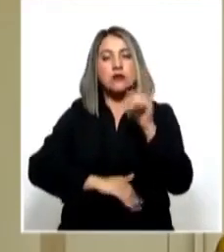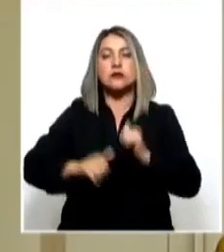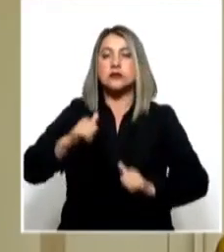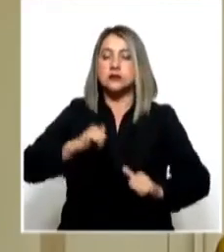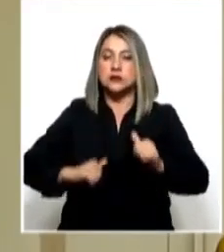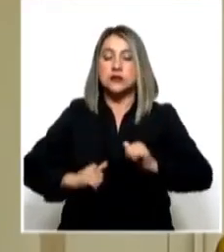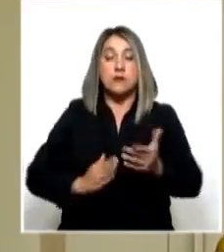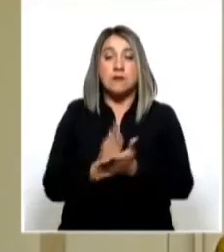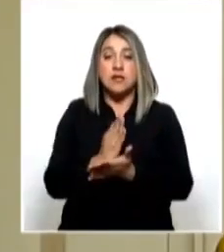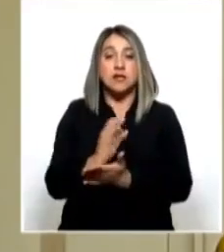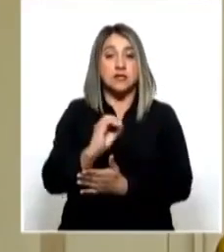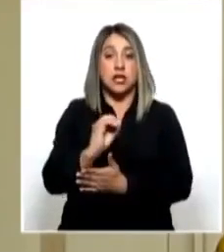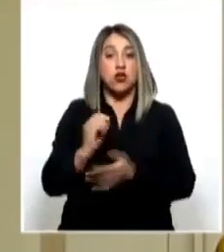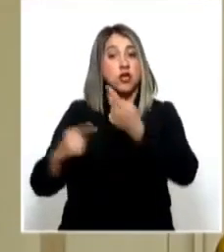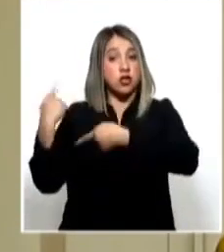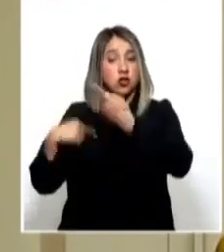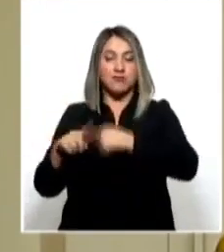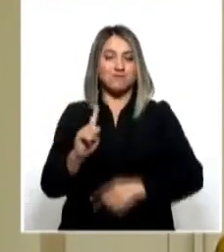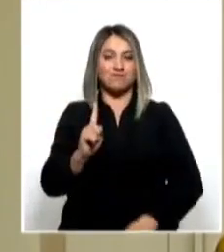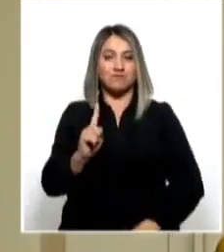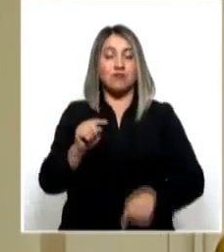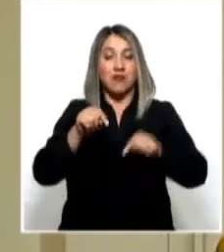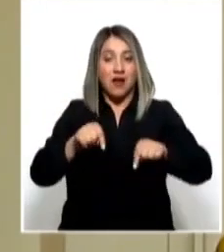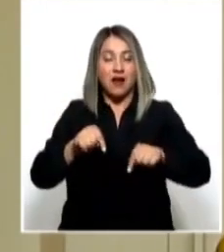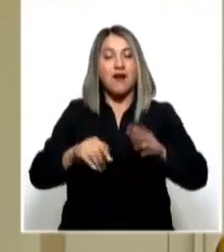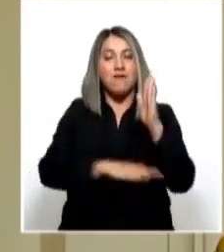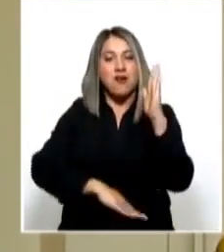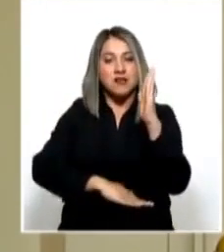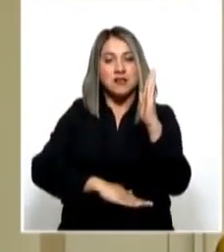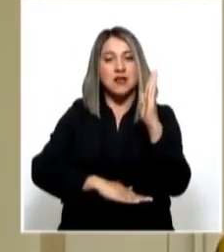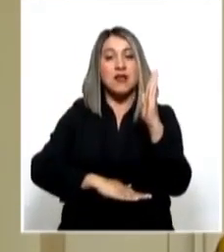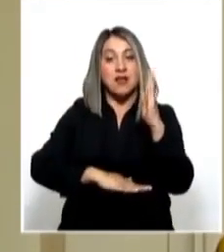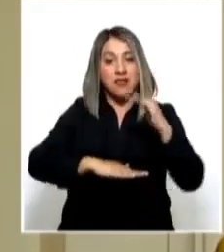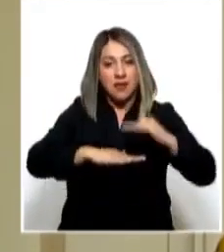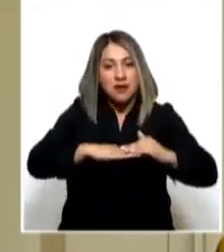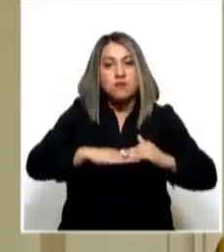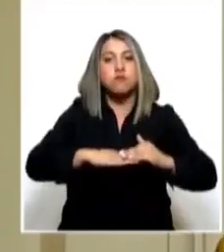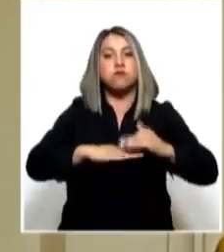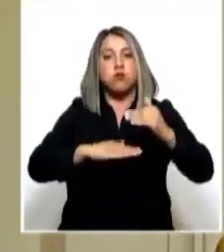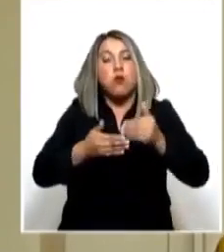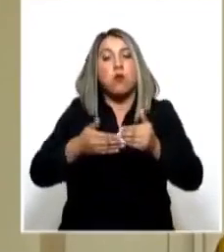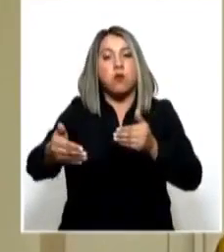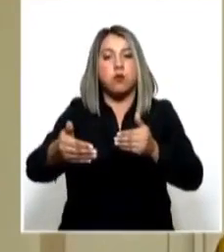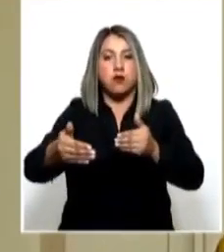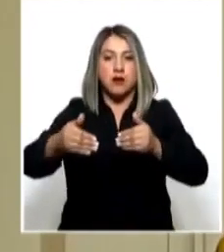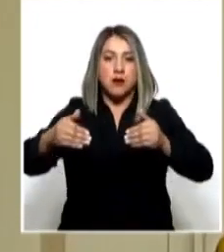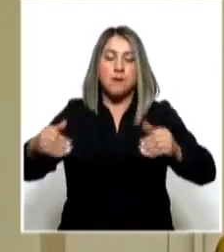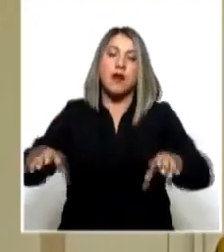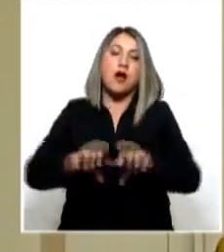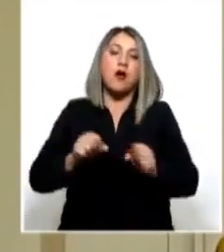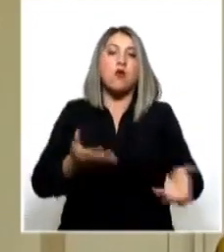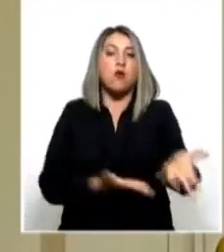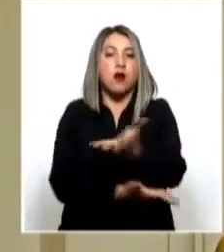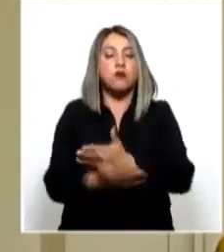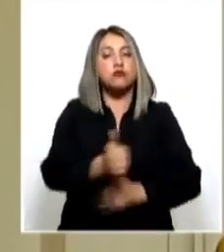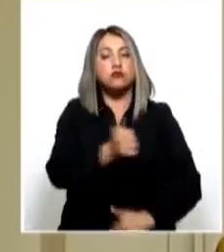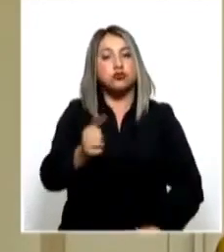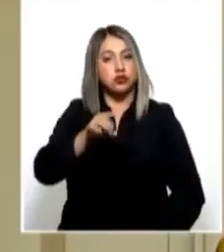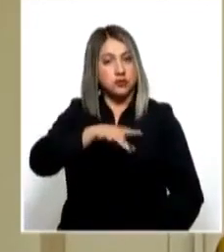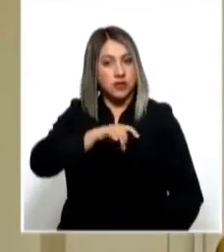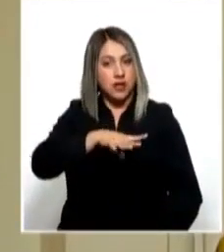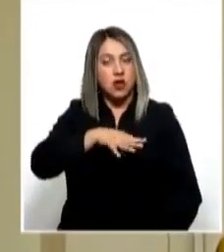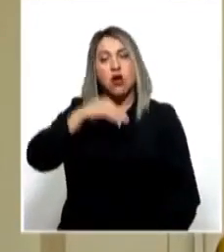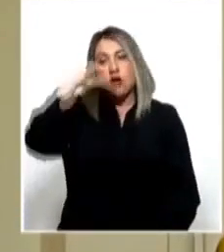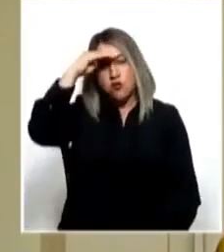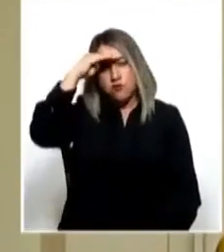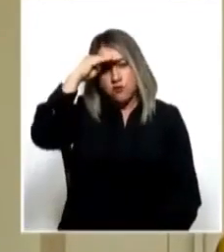parte de cero y que lo que aquí se hace es para el encuentro de todos los chilenos y chilenas. Confío en que,